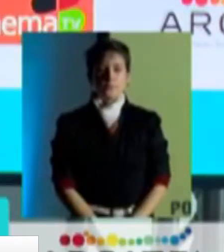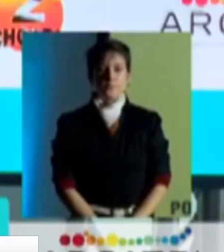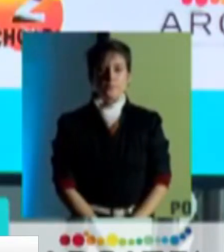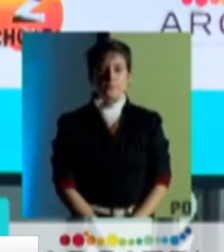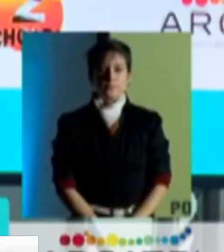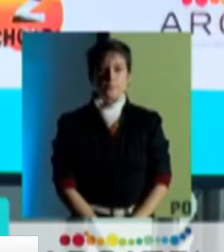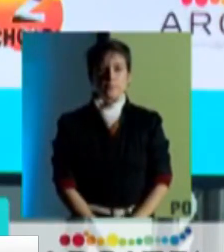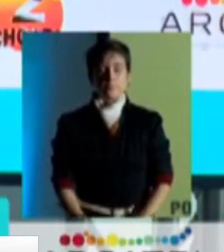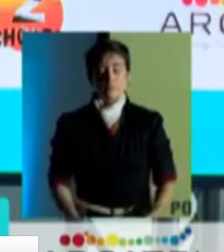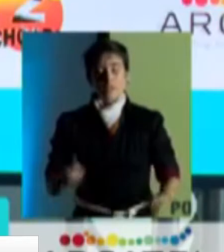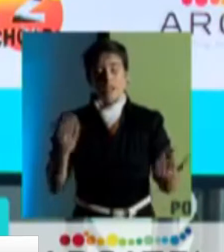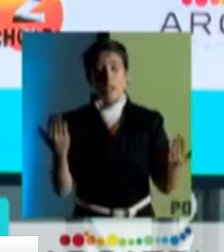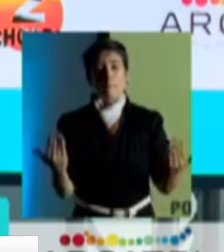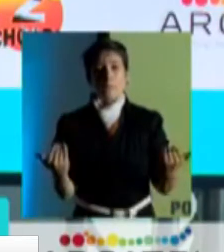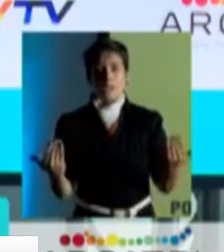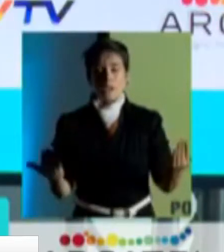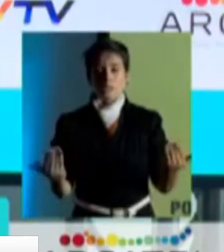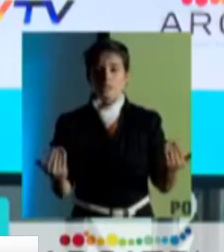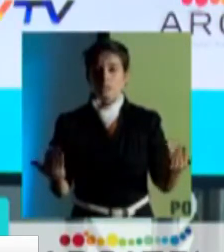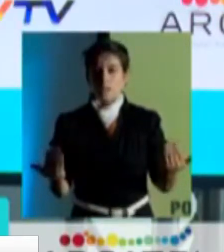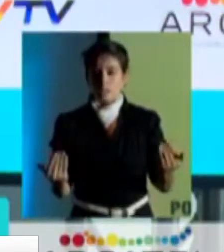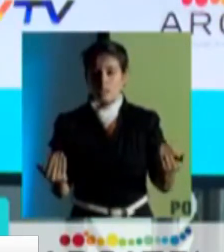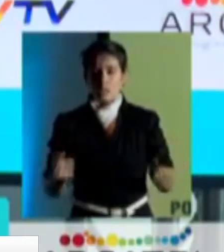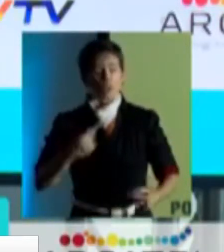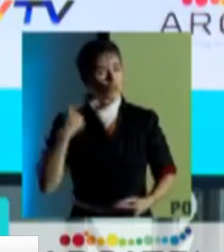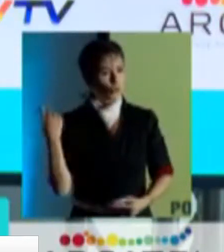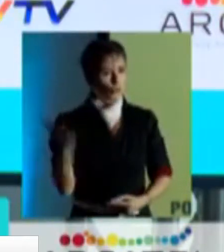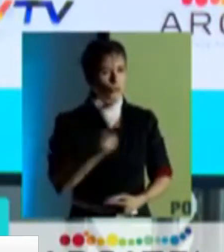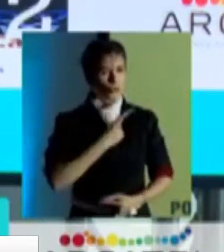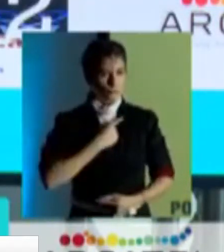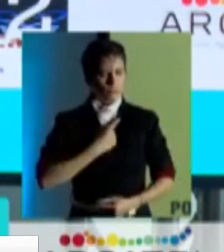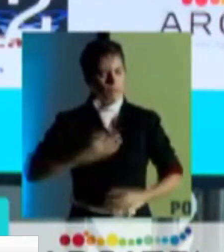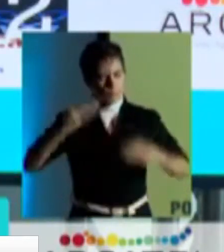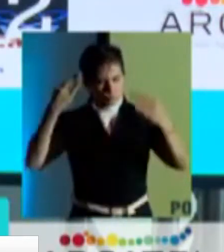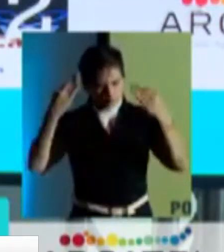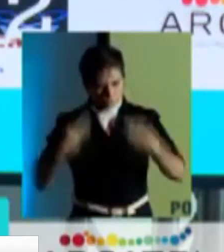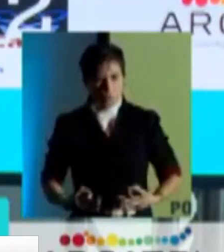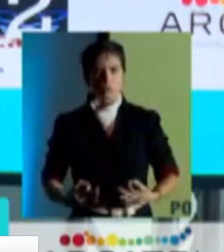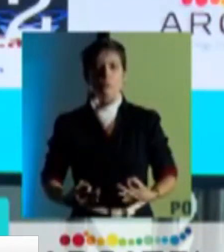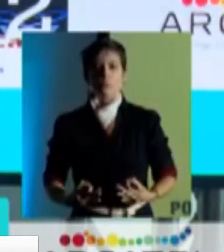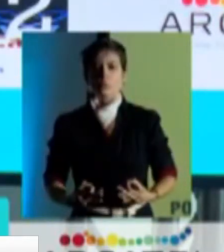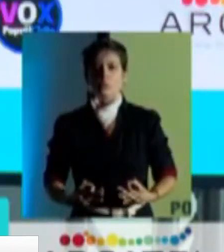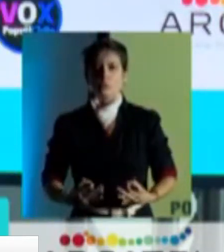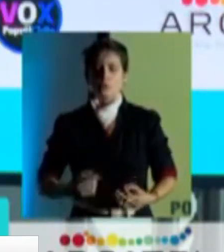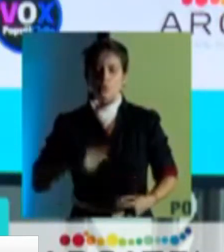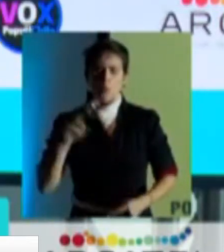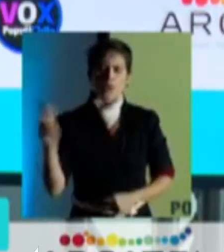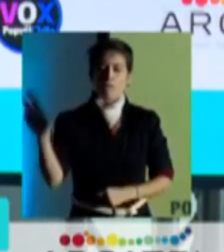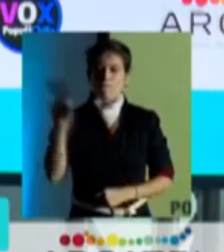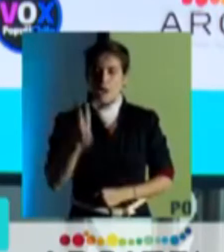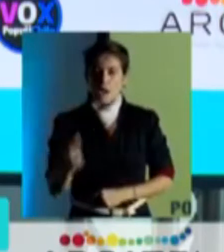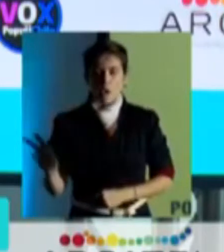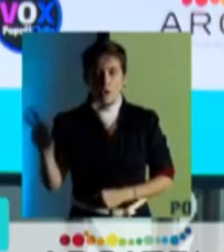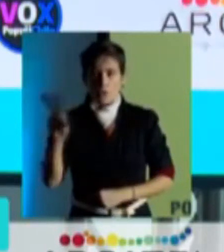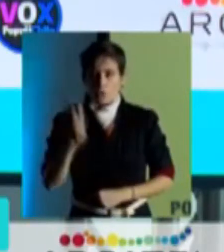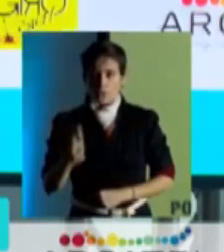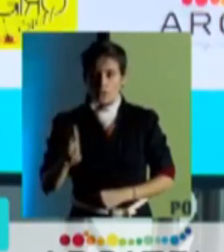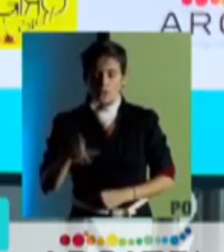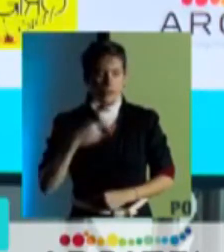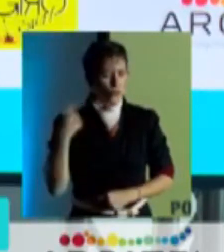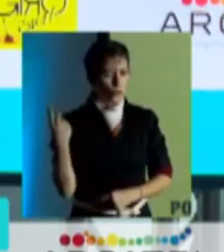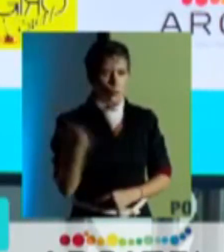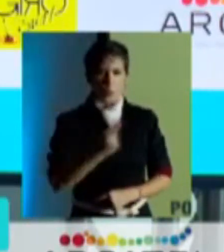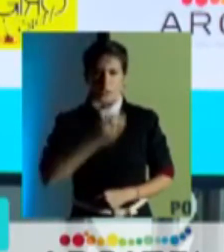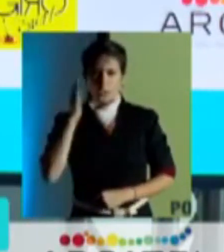es de esperanza estamos convencidos de nuestros principios que nuestra